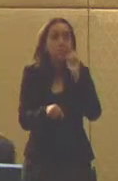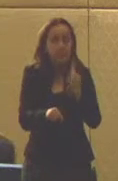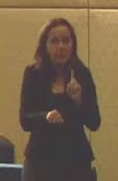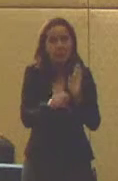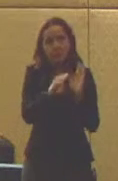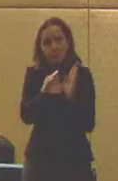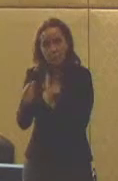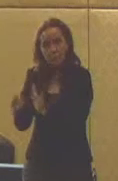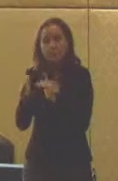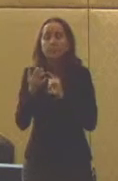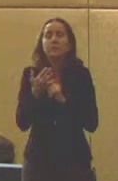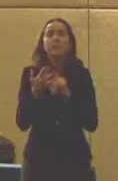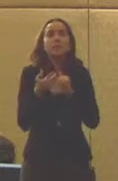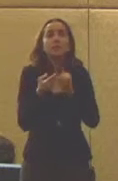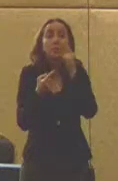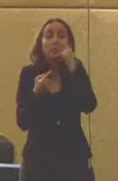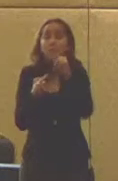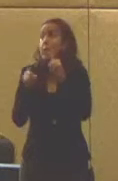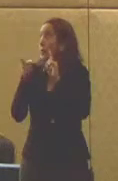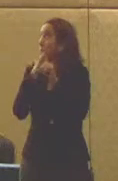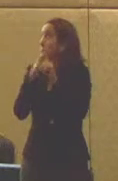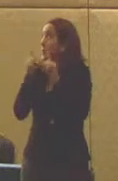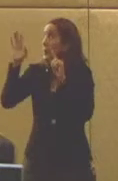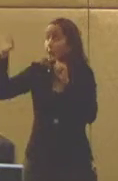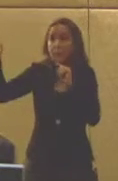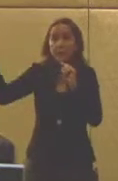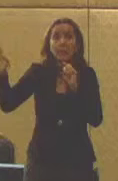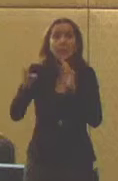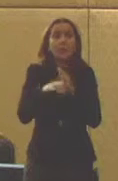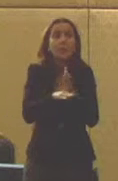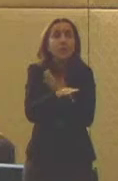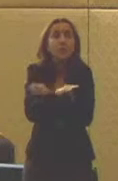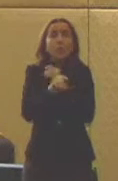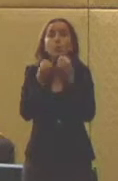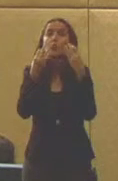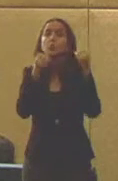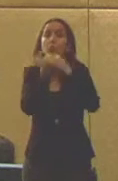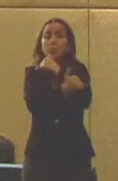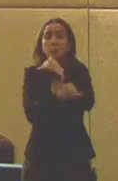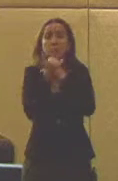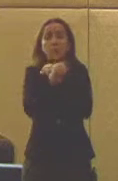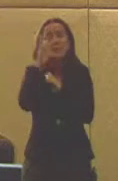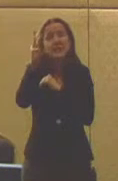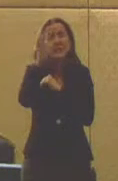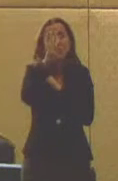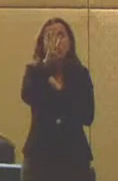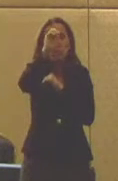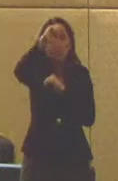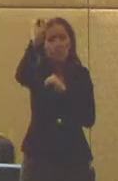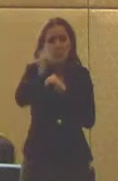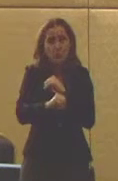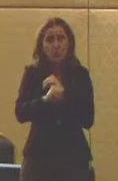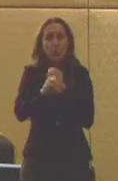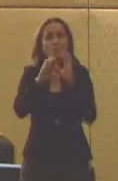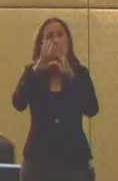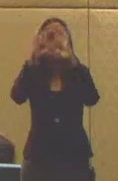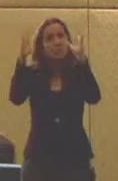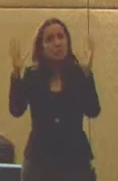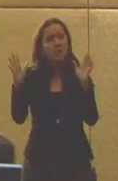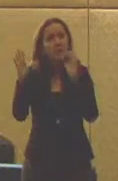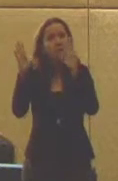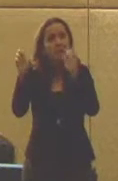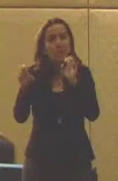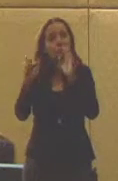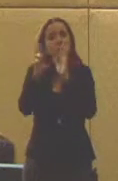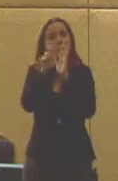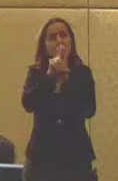Entonces, si ustedes ven, en esta primera etapa, en la mayor parte de los países, el 64%, el marco legal obliga